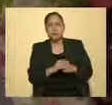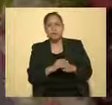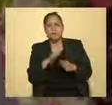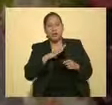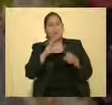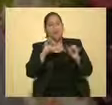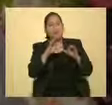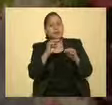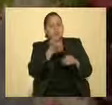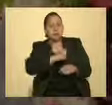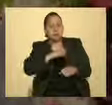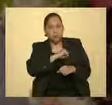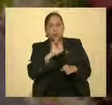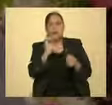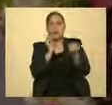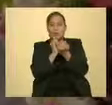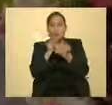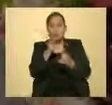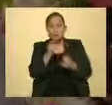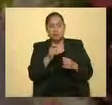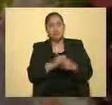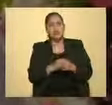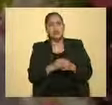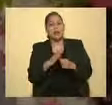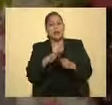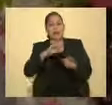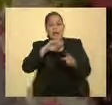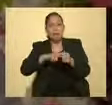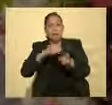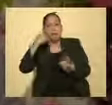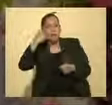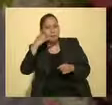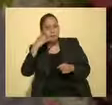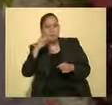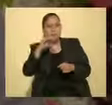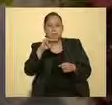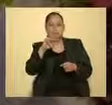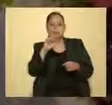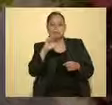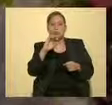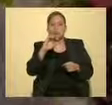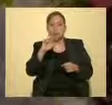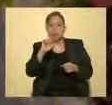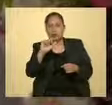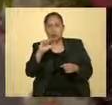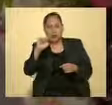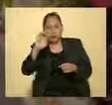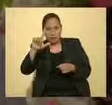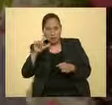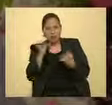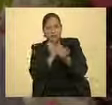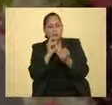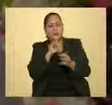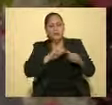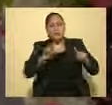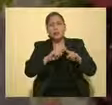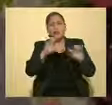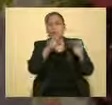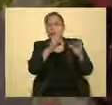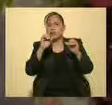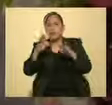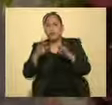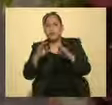la Secretaría de Salud o también a través de Mascotatel, me comentabas. Así es. O también a través de las diferentes instituciones que se dedican